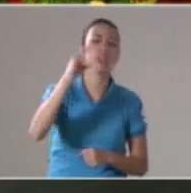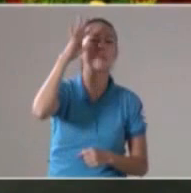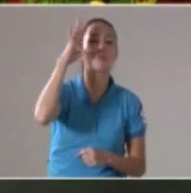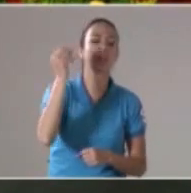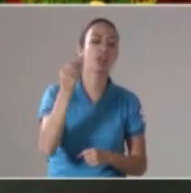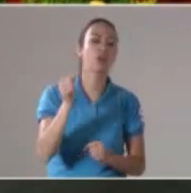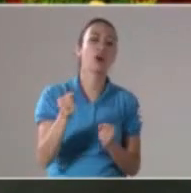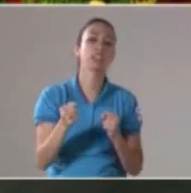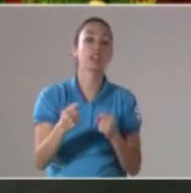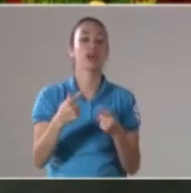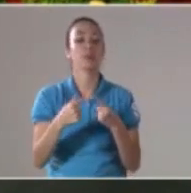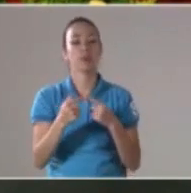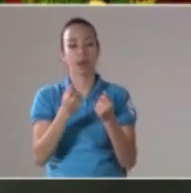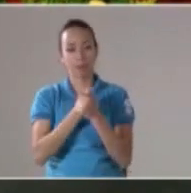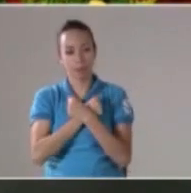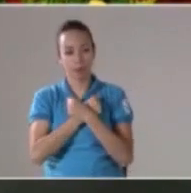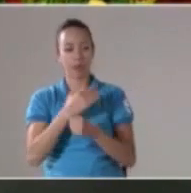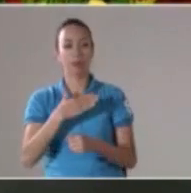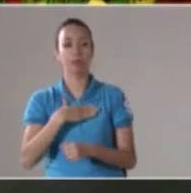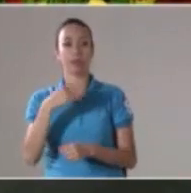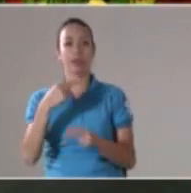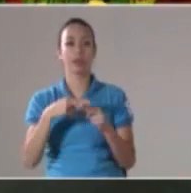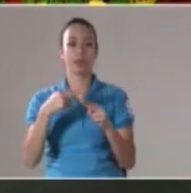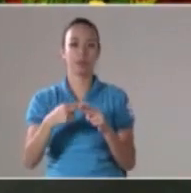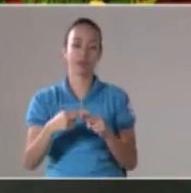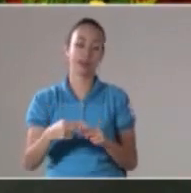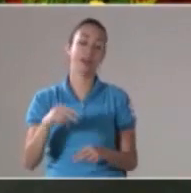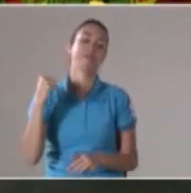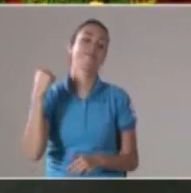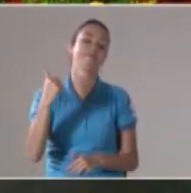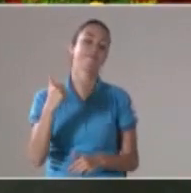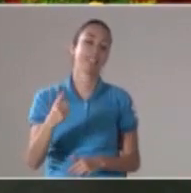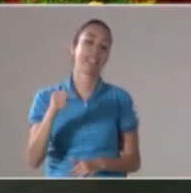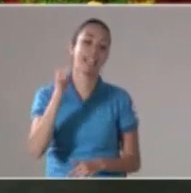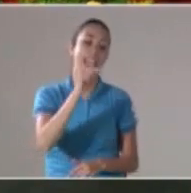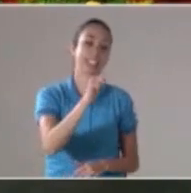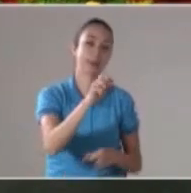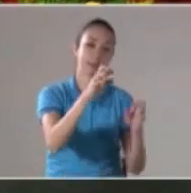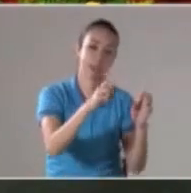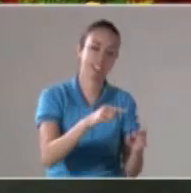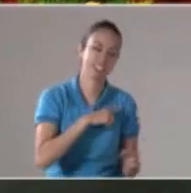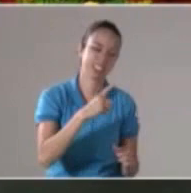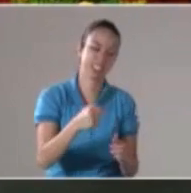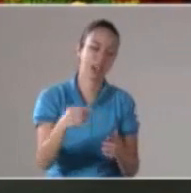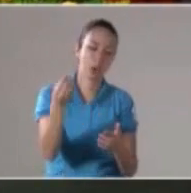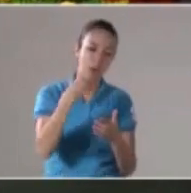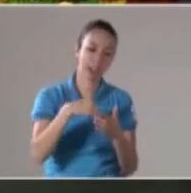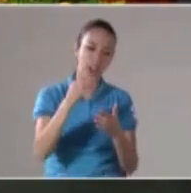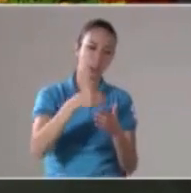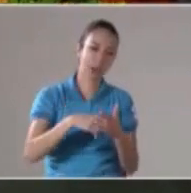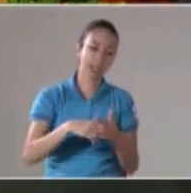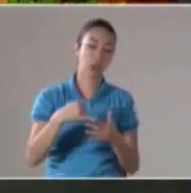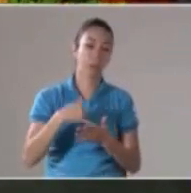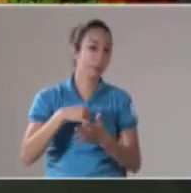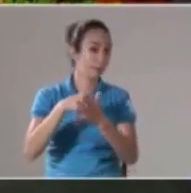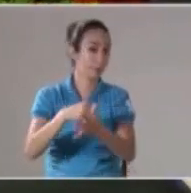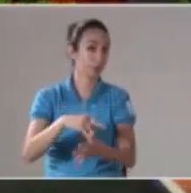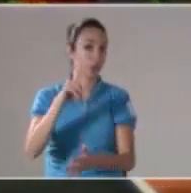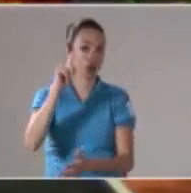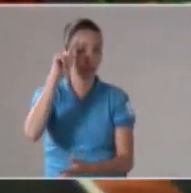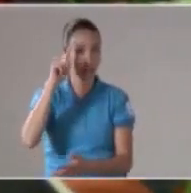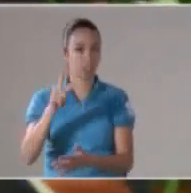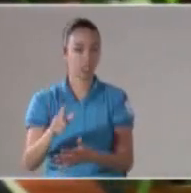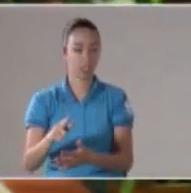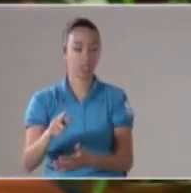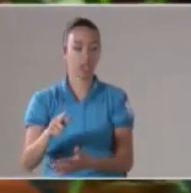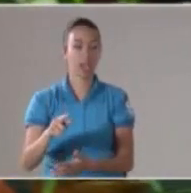a mi nombre. Está acumulando, está acumulando y está acumulando. Y va a llegar un momento en